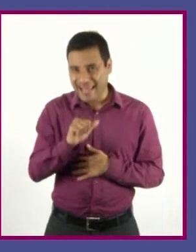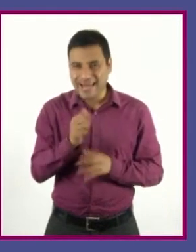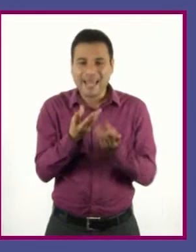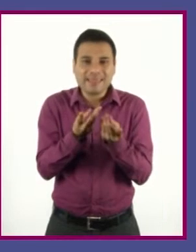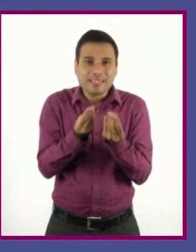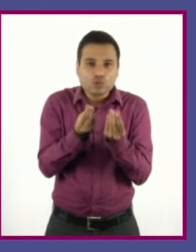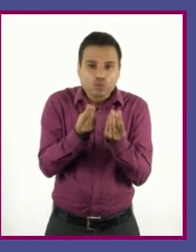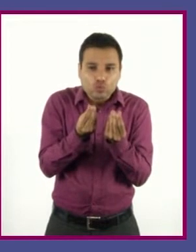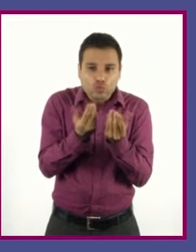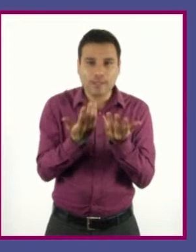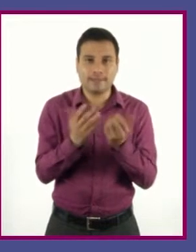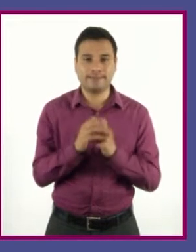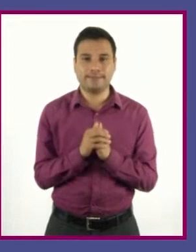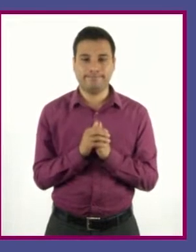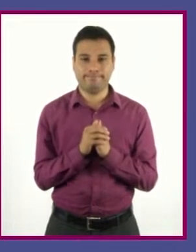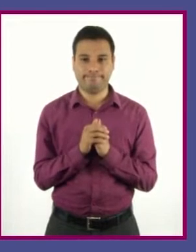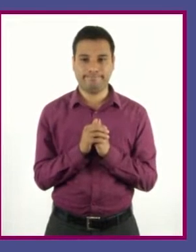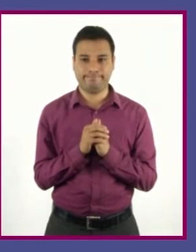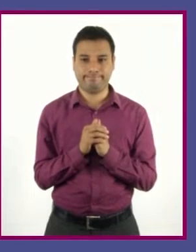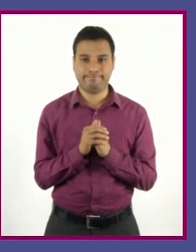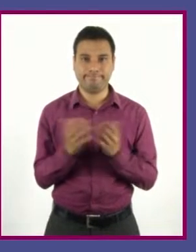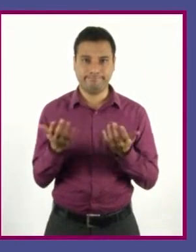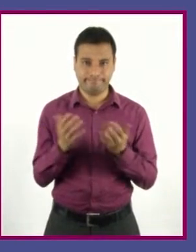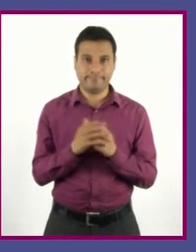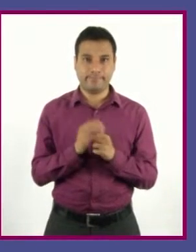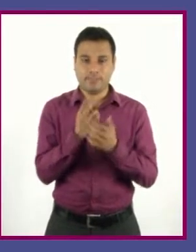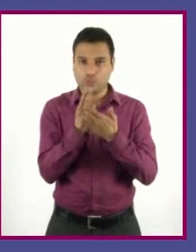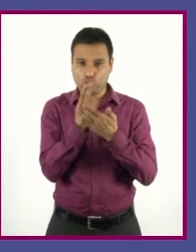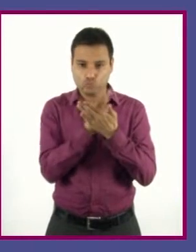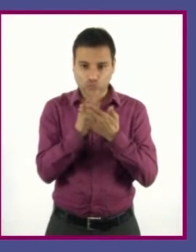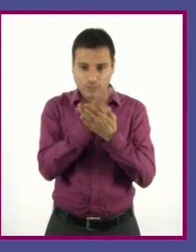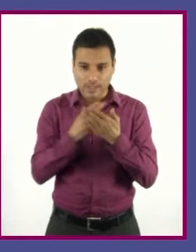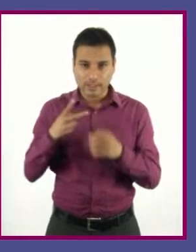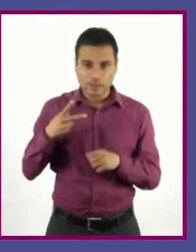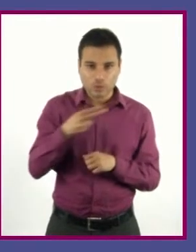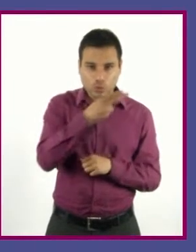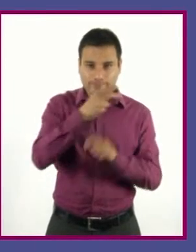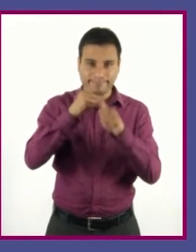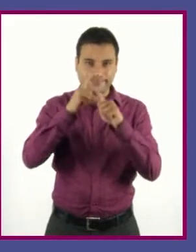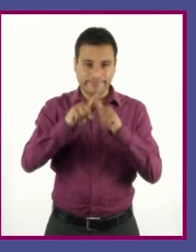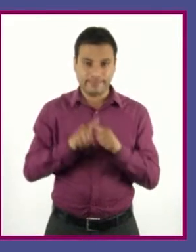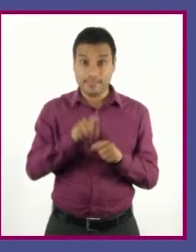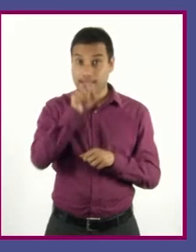texturas, a trazar, a cortar las telas y también a